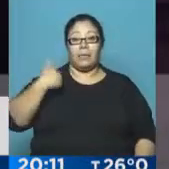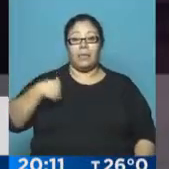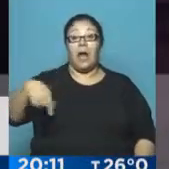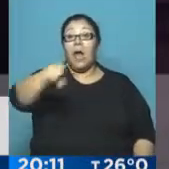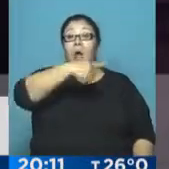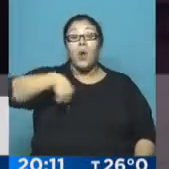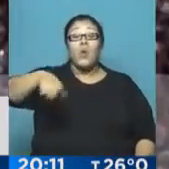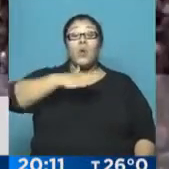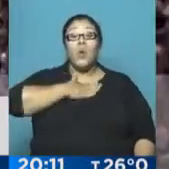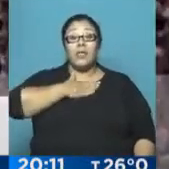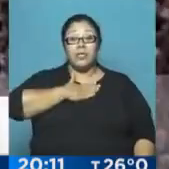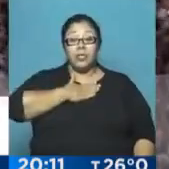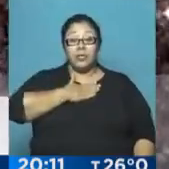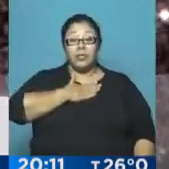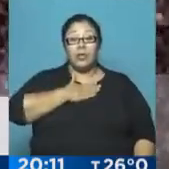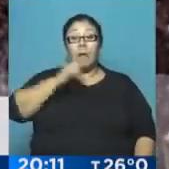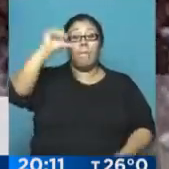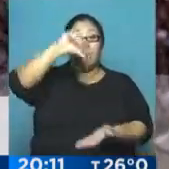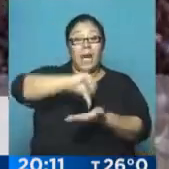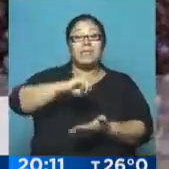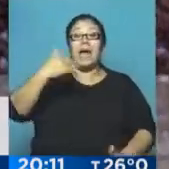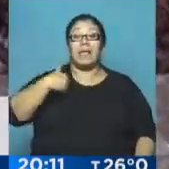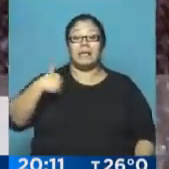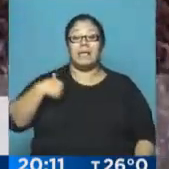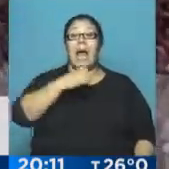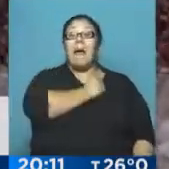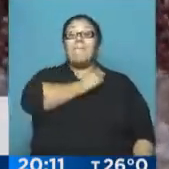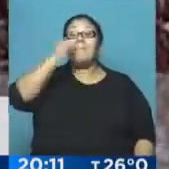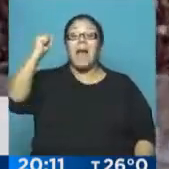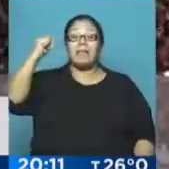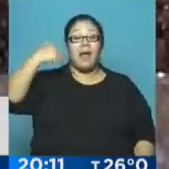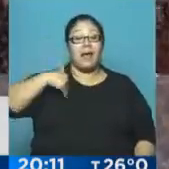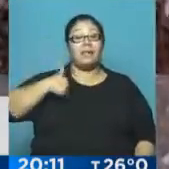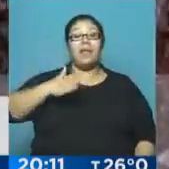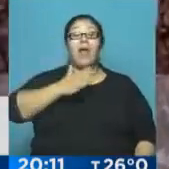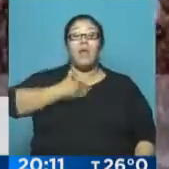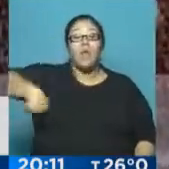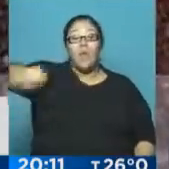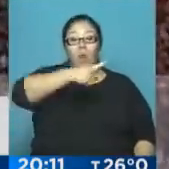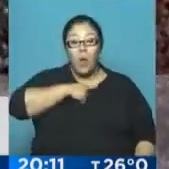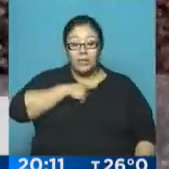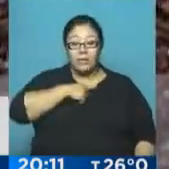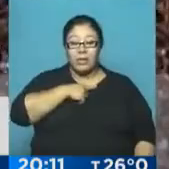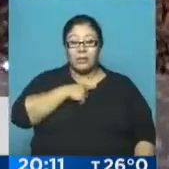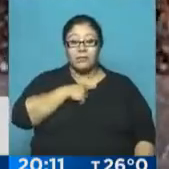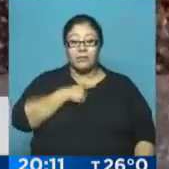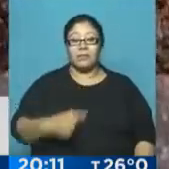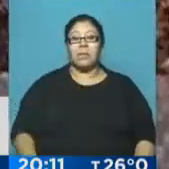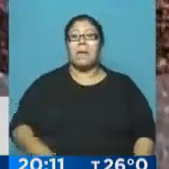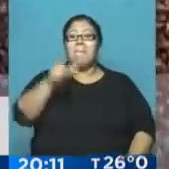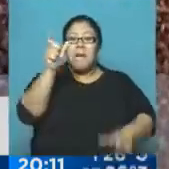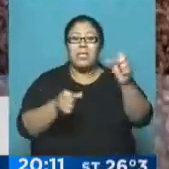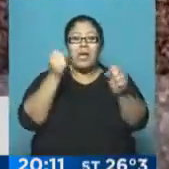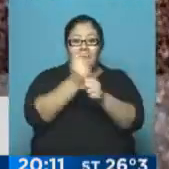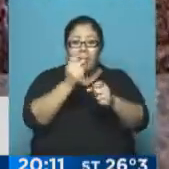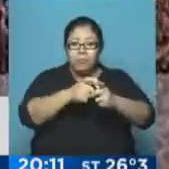nuestro país, nuestra patria, que la dejamos sembrada de trabajadores,